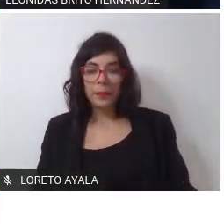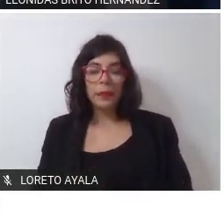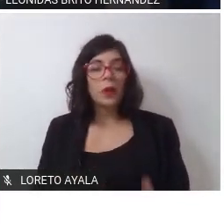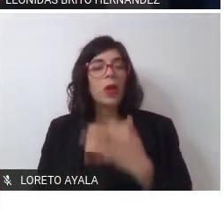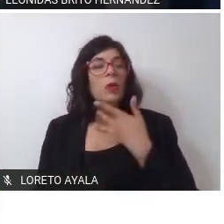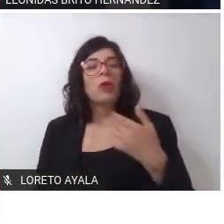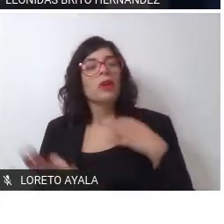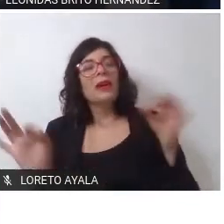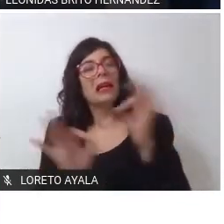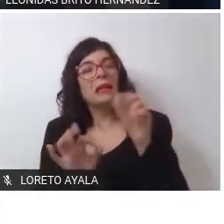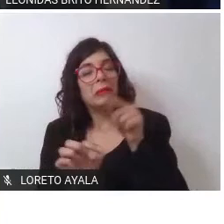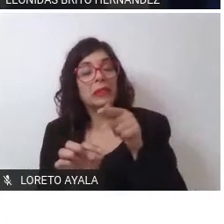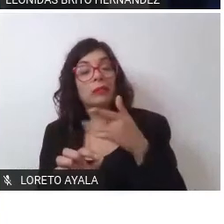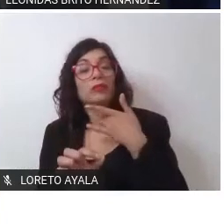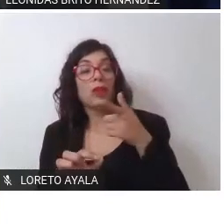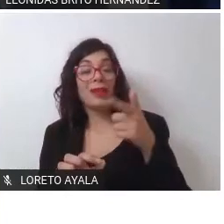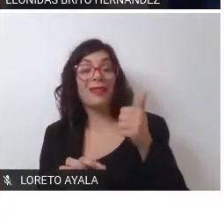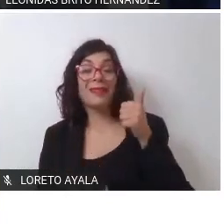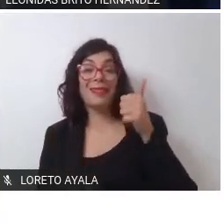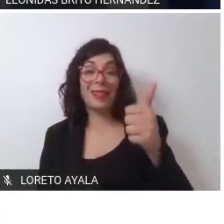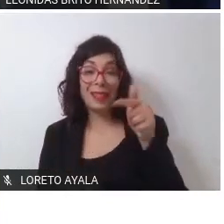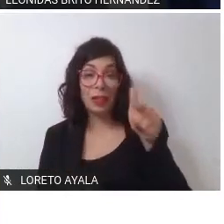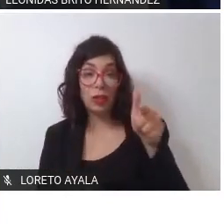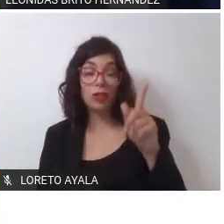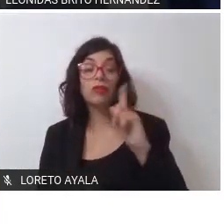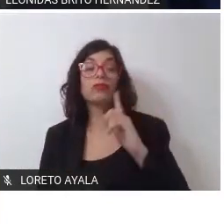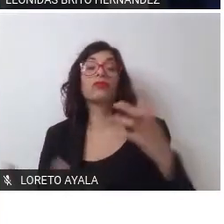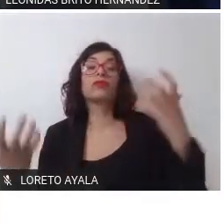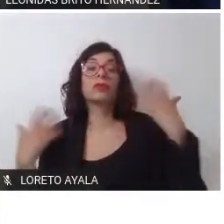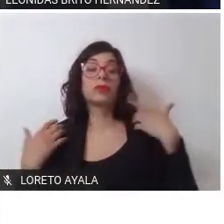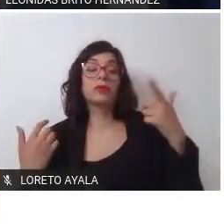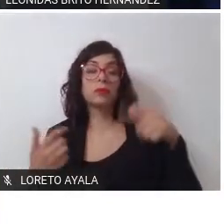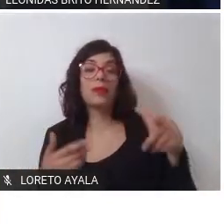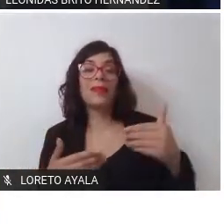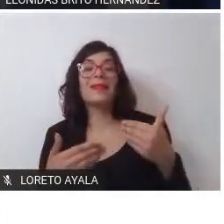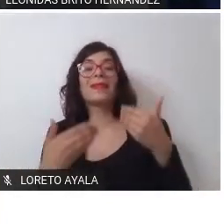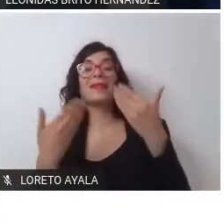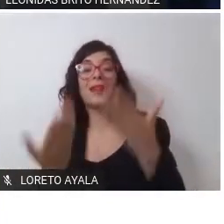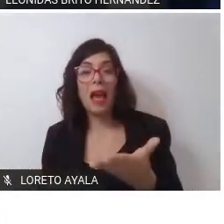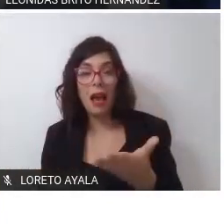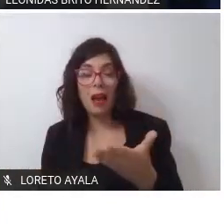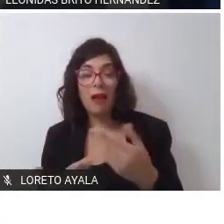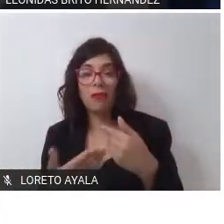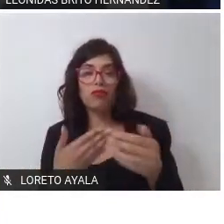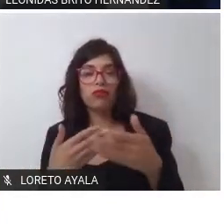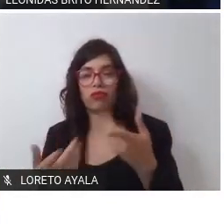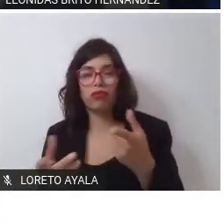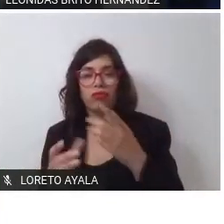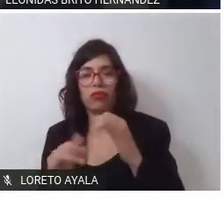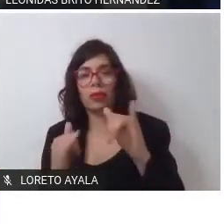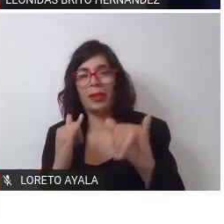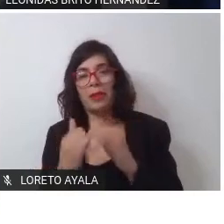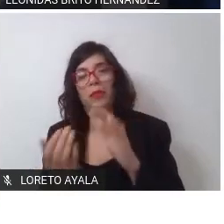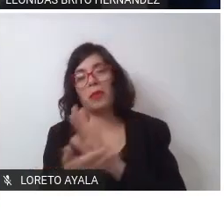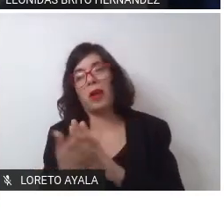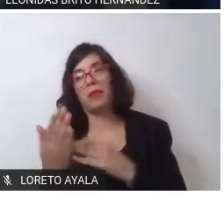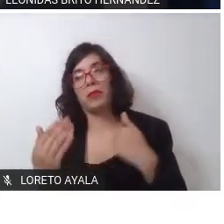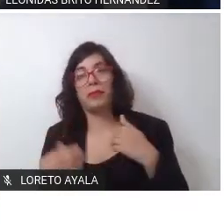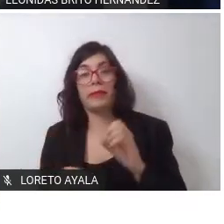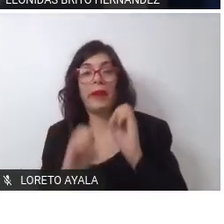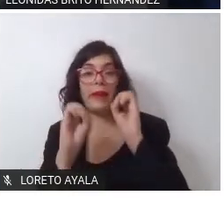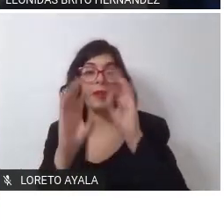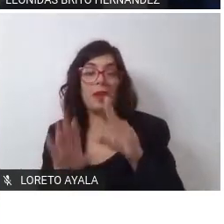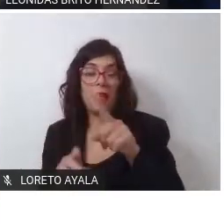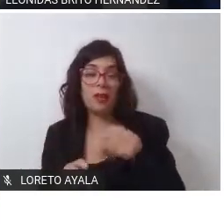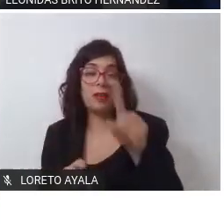la escuela y desde el sostenedor para entregar conectividad donde haya, porque si yo voy a entregar conectividad en